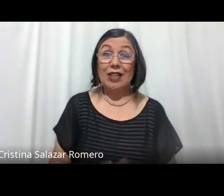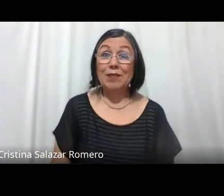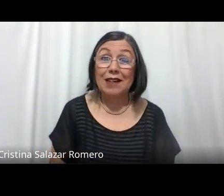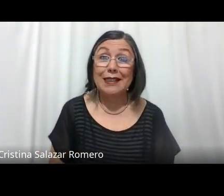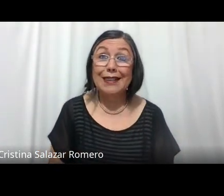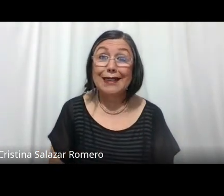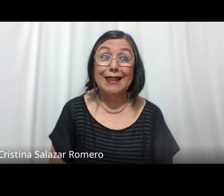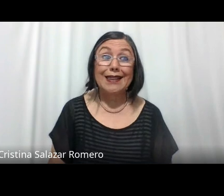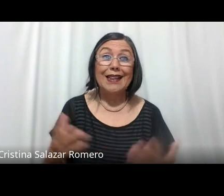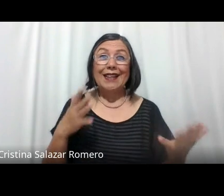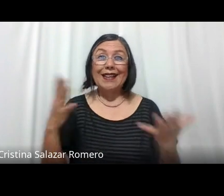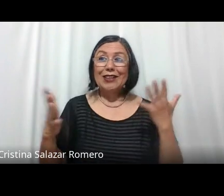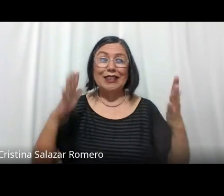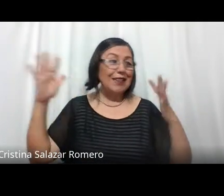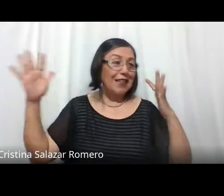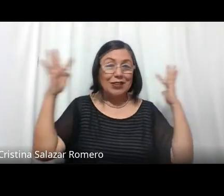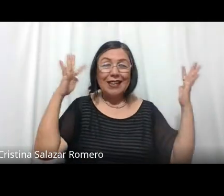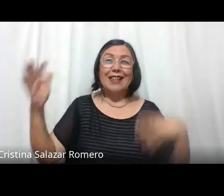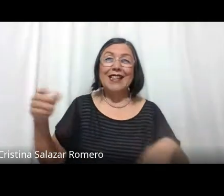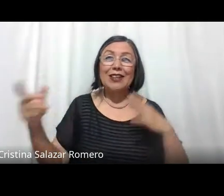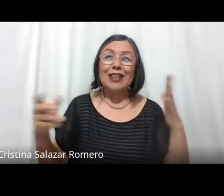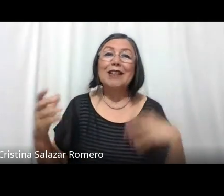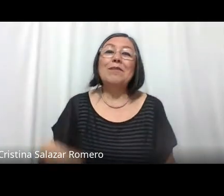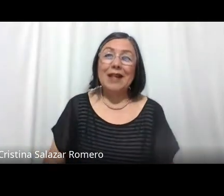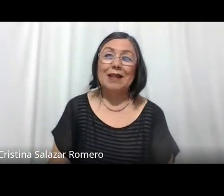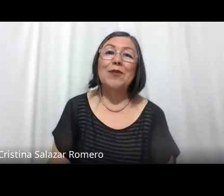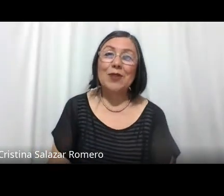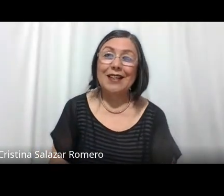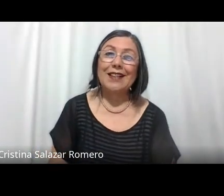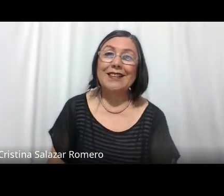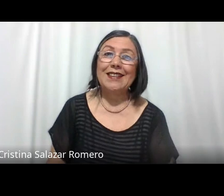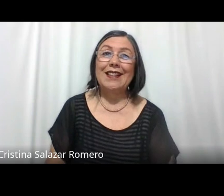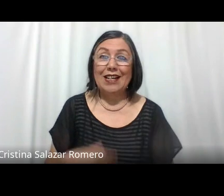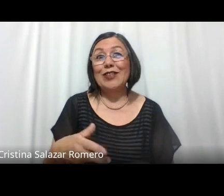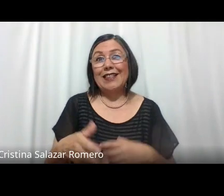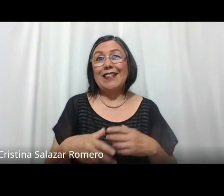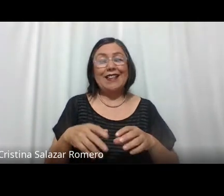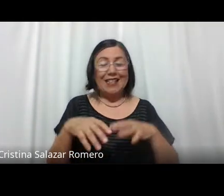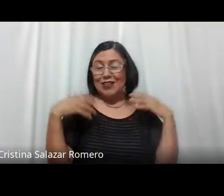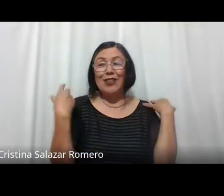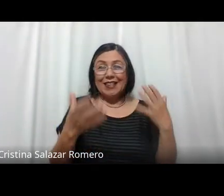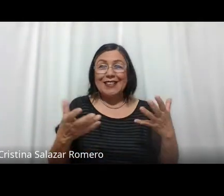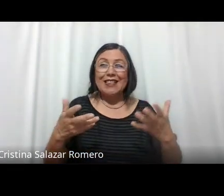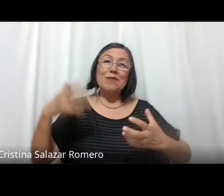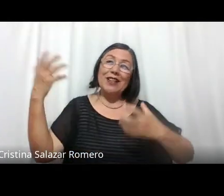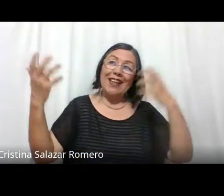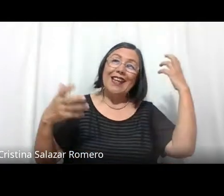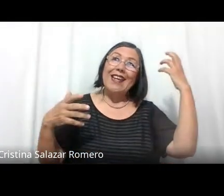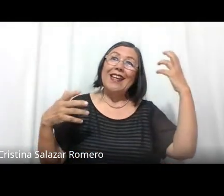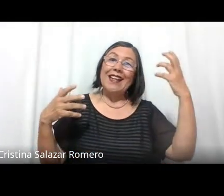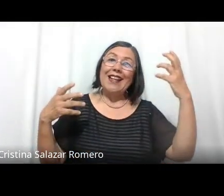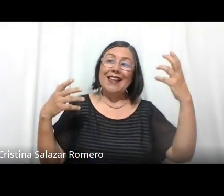conoce la palabra Internet, entonces tenemos que ingeniárnosla para poder darnos a entender. Y eso es lo interesante